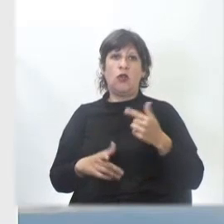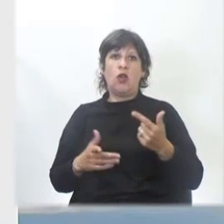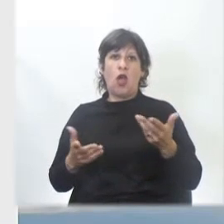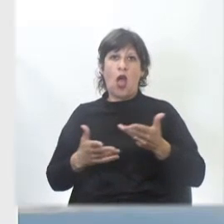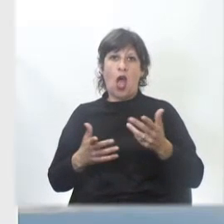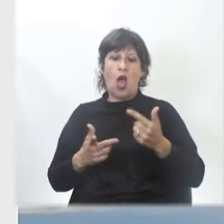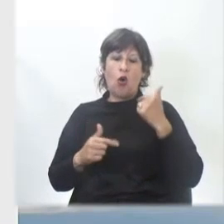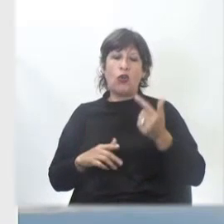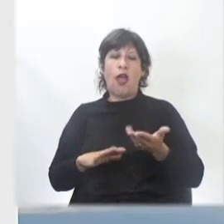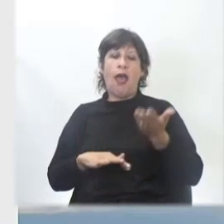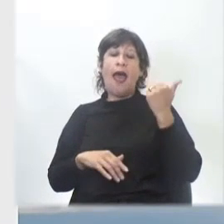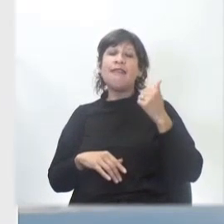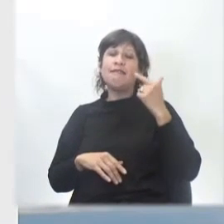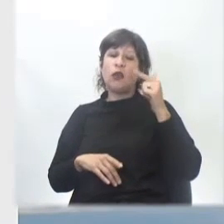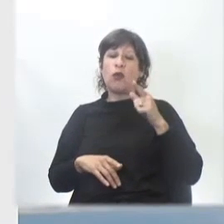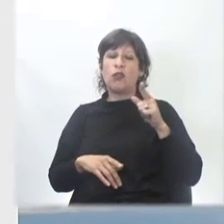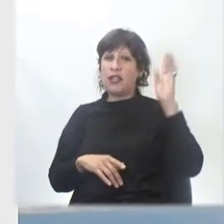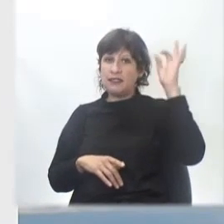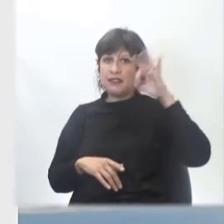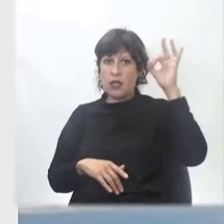ministro siendo senador,